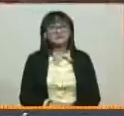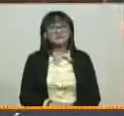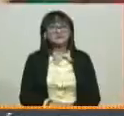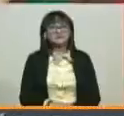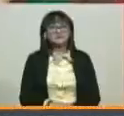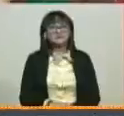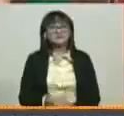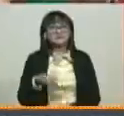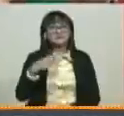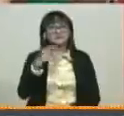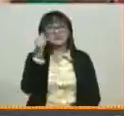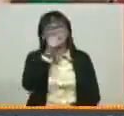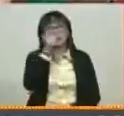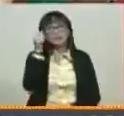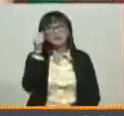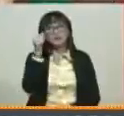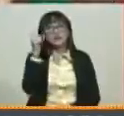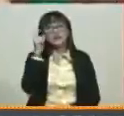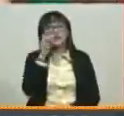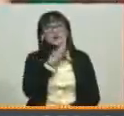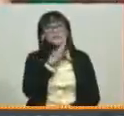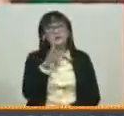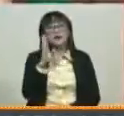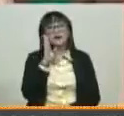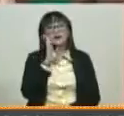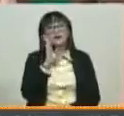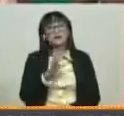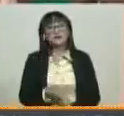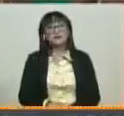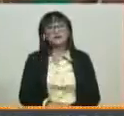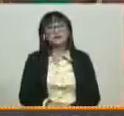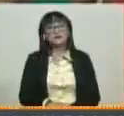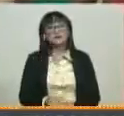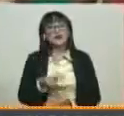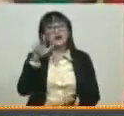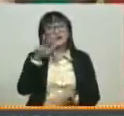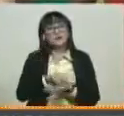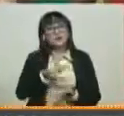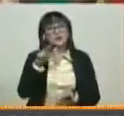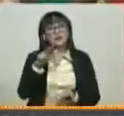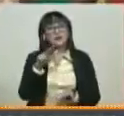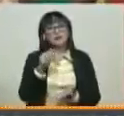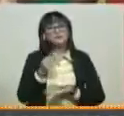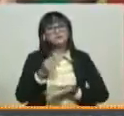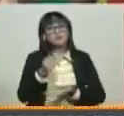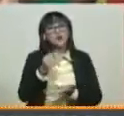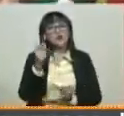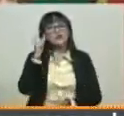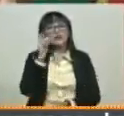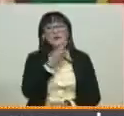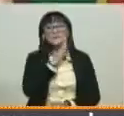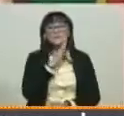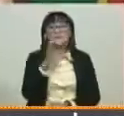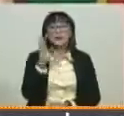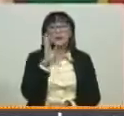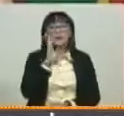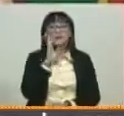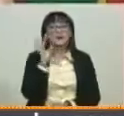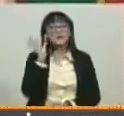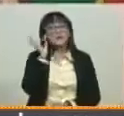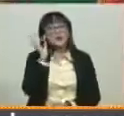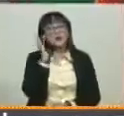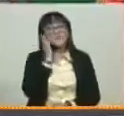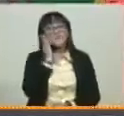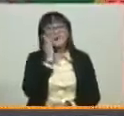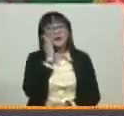Y el próximo domingo es Día de la Madre y ha aprobado el bono del Día de la Madre para la mujer